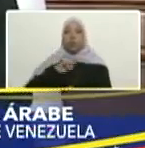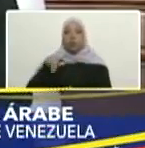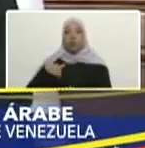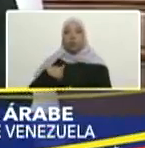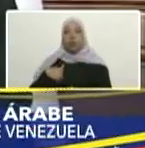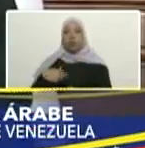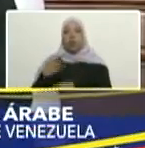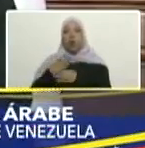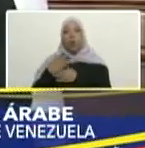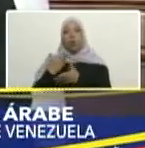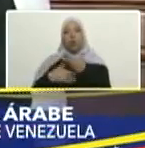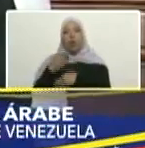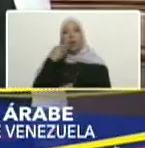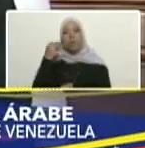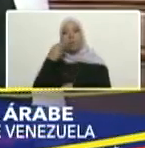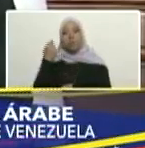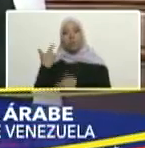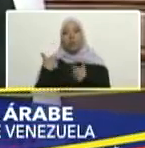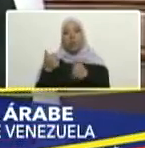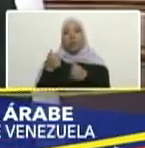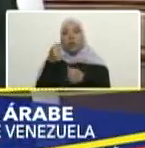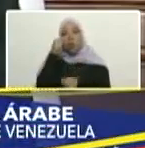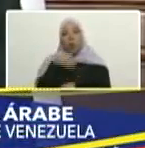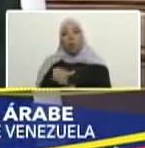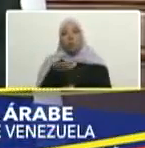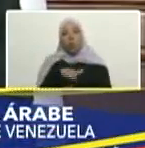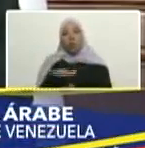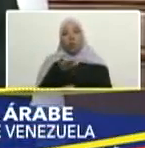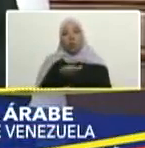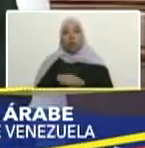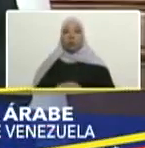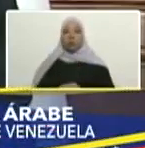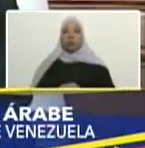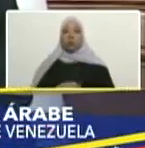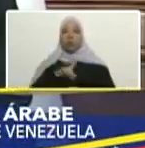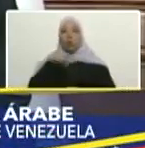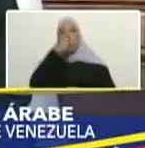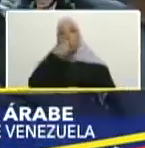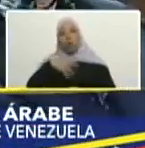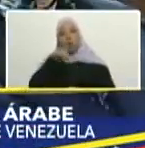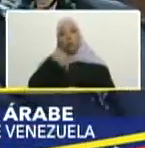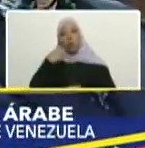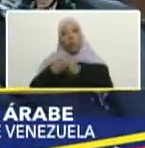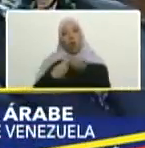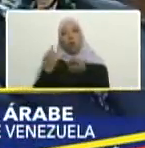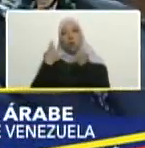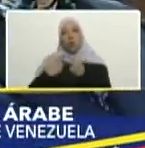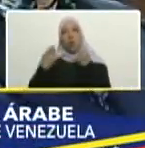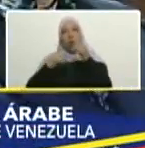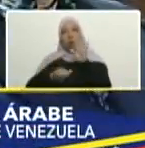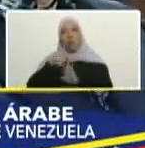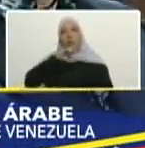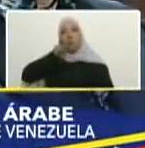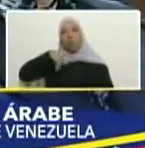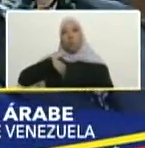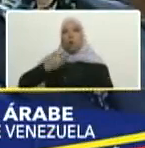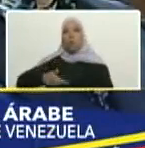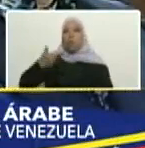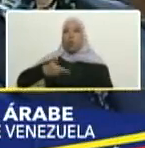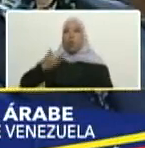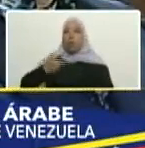para compartir experiencias de salud pública y para, bueno, hacer un esfuerzo superior